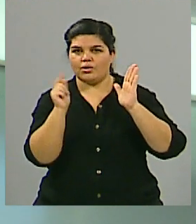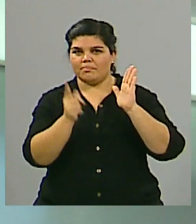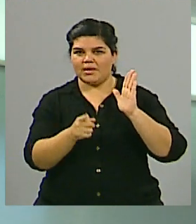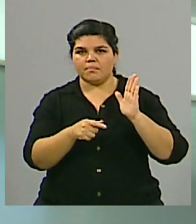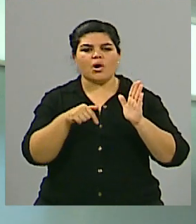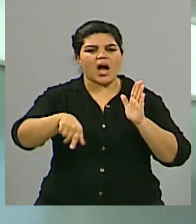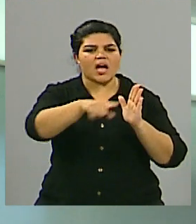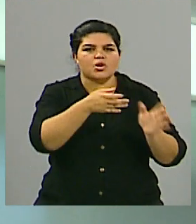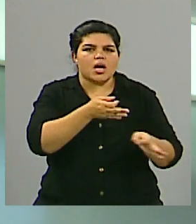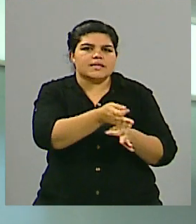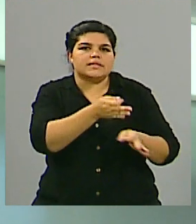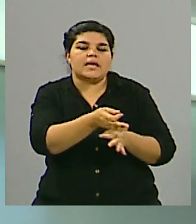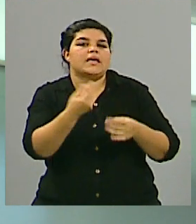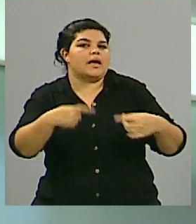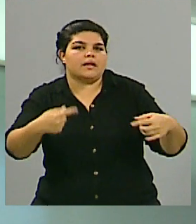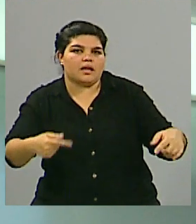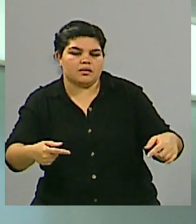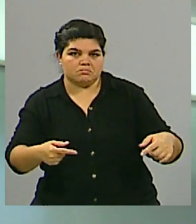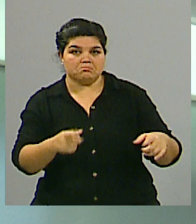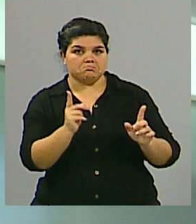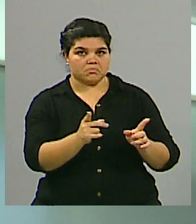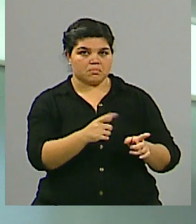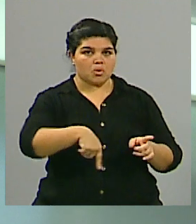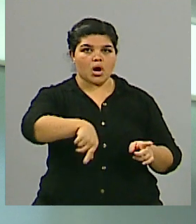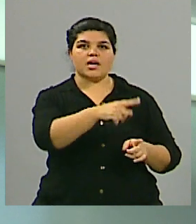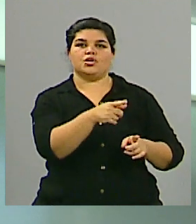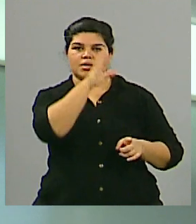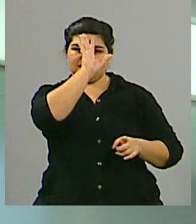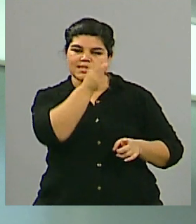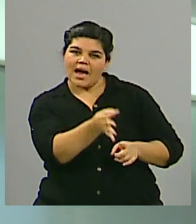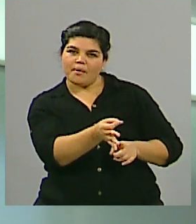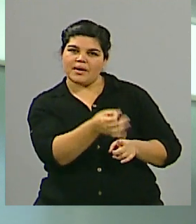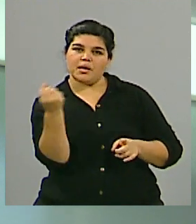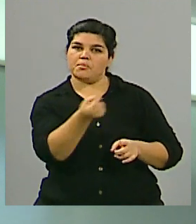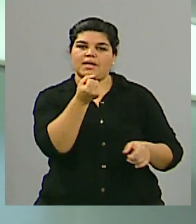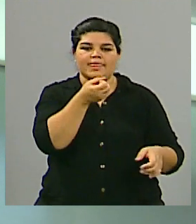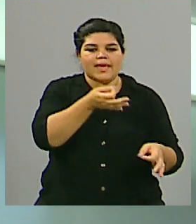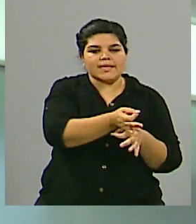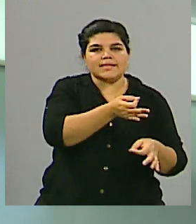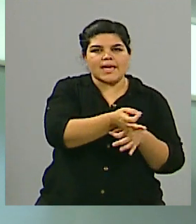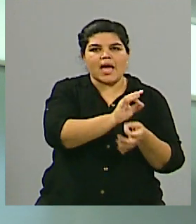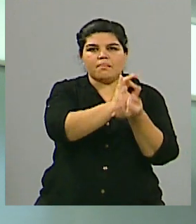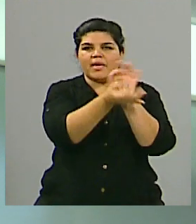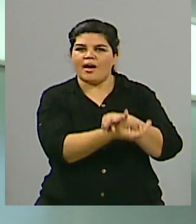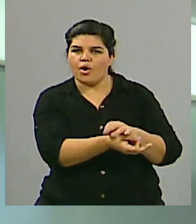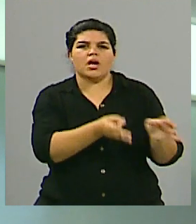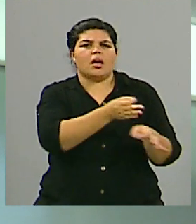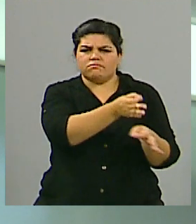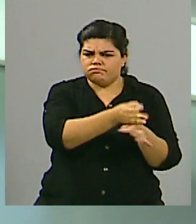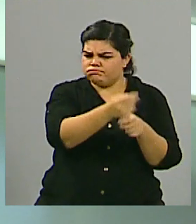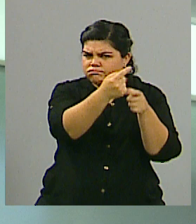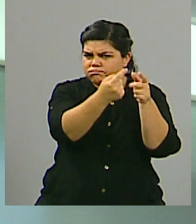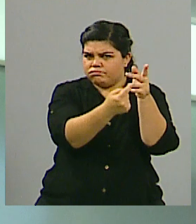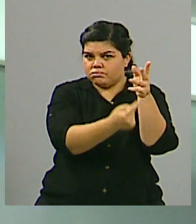docente, no solo, obviamente, con un óptimo nivel académico en la disciplina en la que se va a desempeñar, sino también en toda